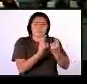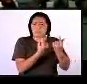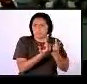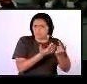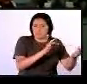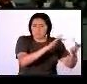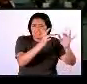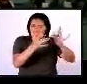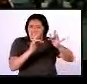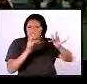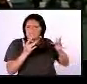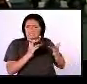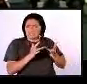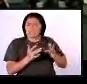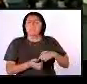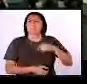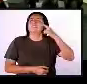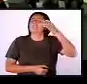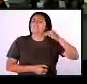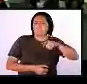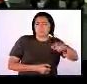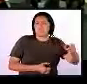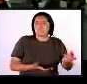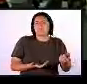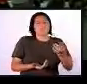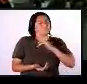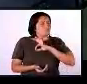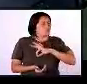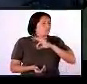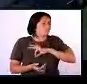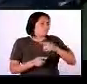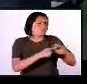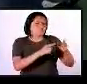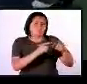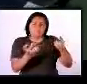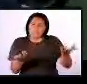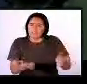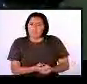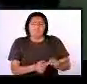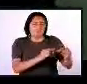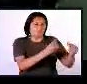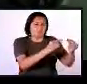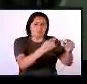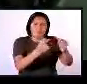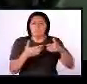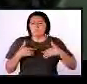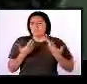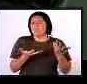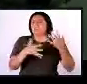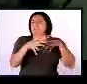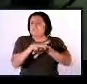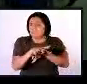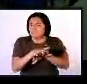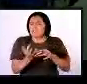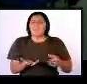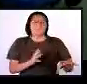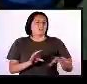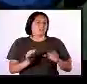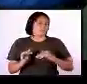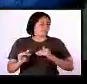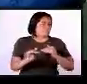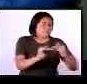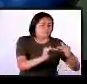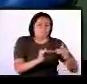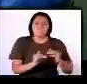son, creo yo, los más beneficiados, ¿no? Los chicos de las diferentes orquestas, al poder tener la oportunidad de integrarnos y hacer vida en común,